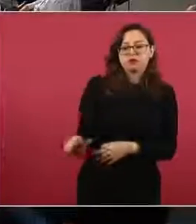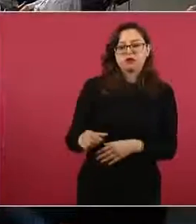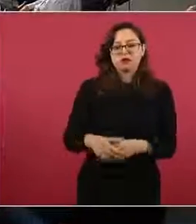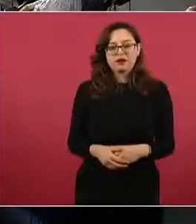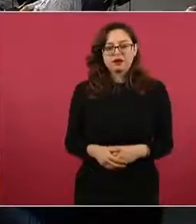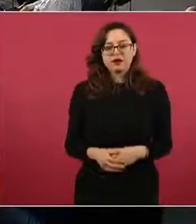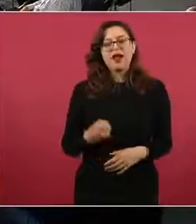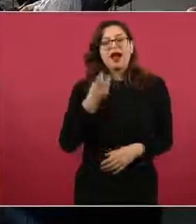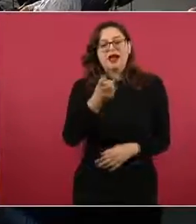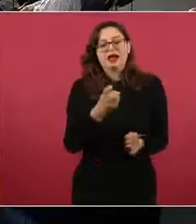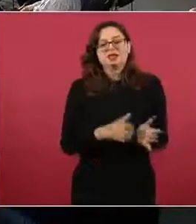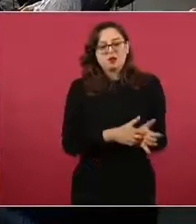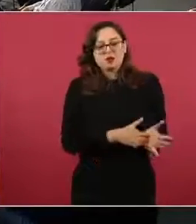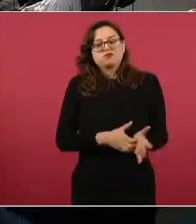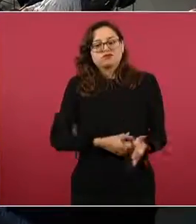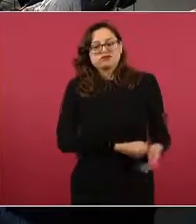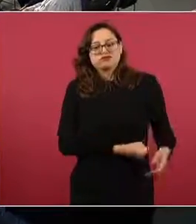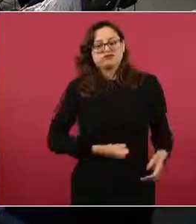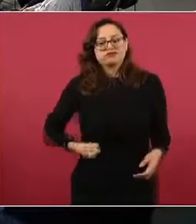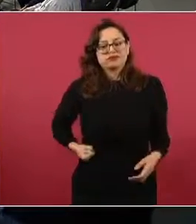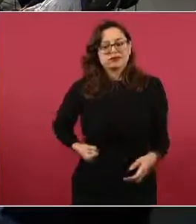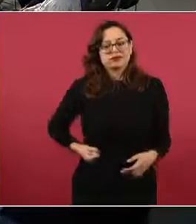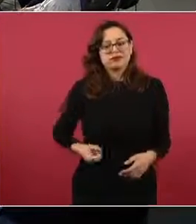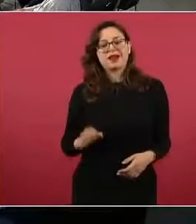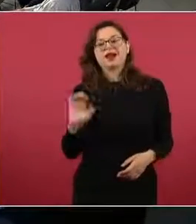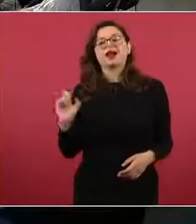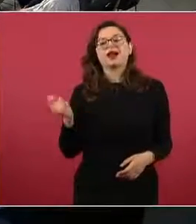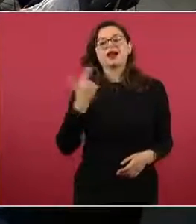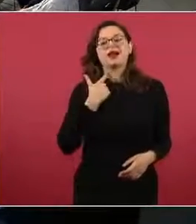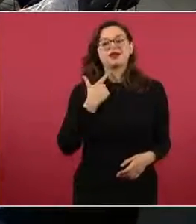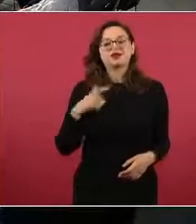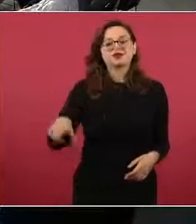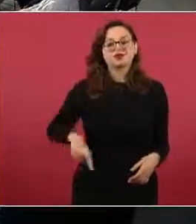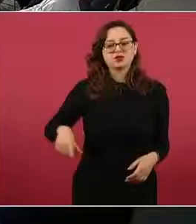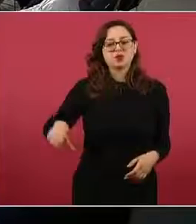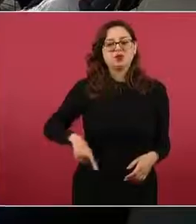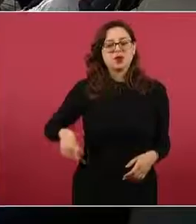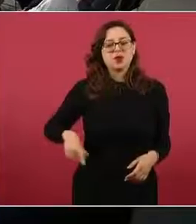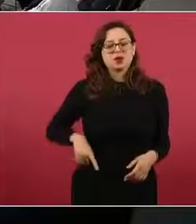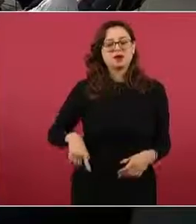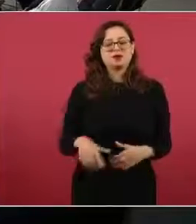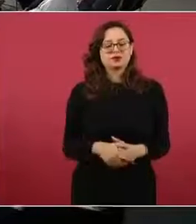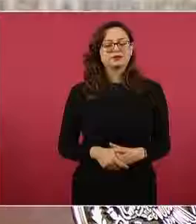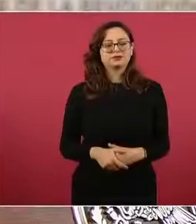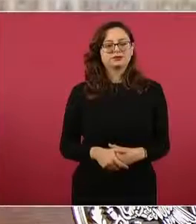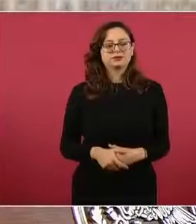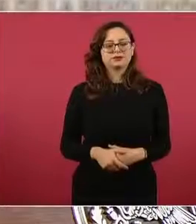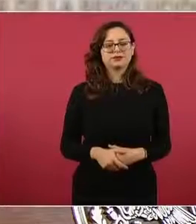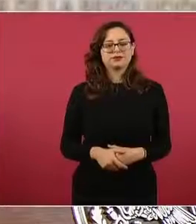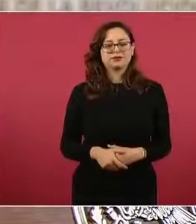A mí me costaba un poco explicar en Europa